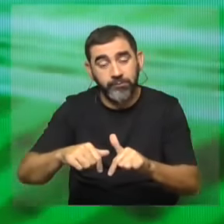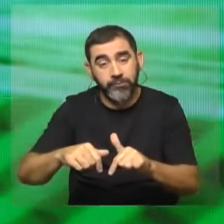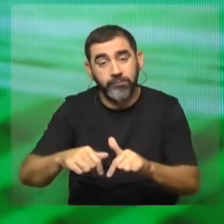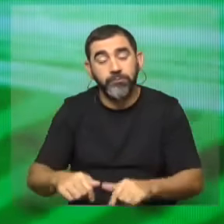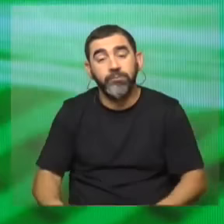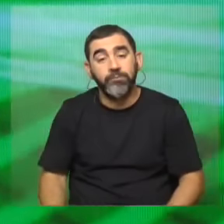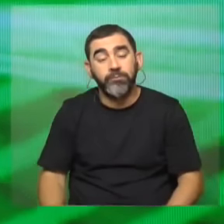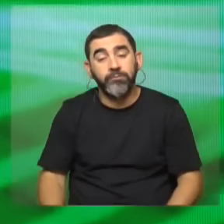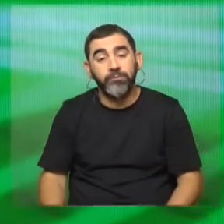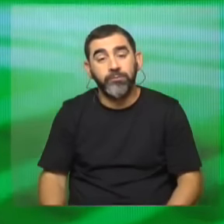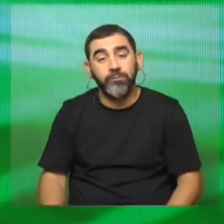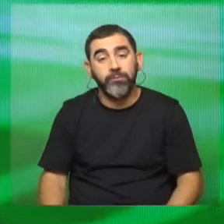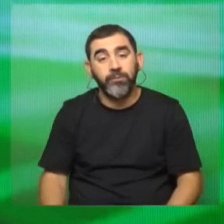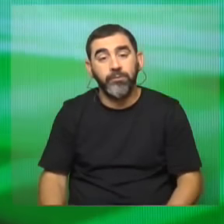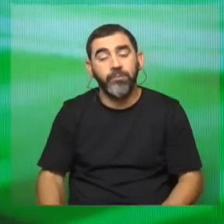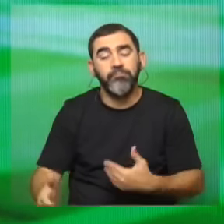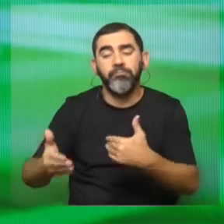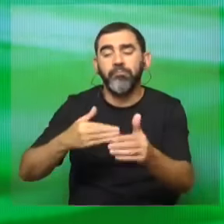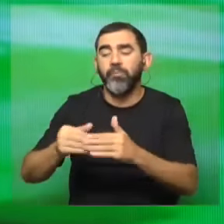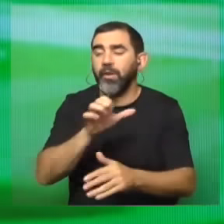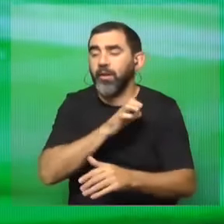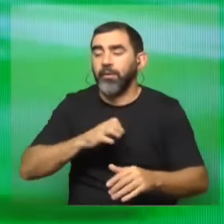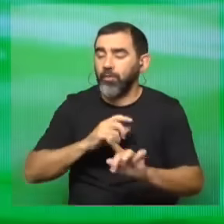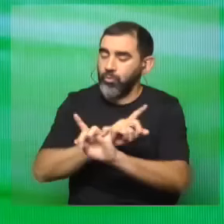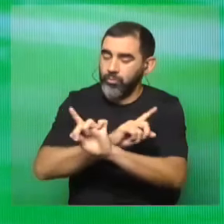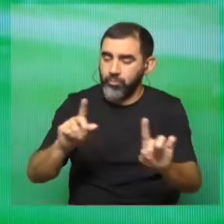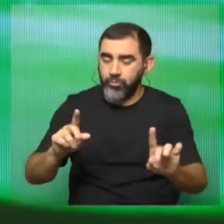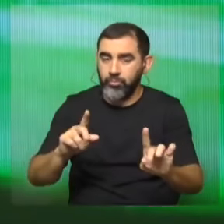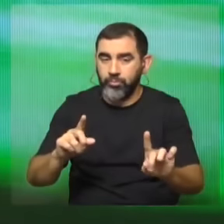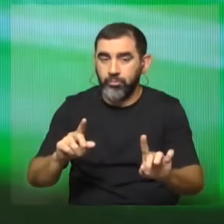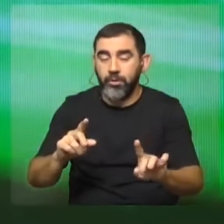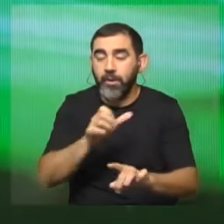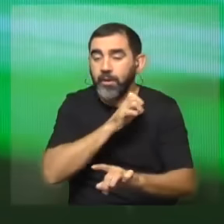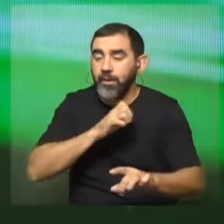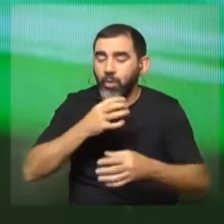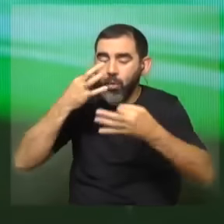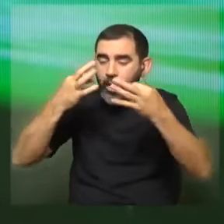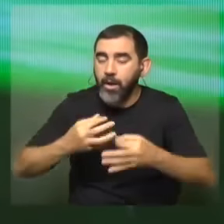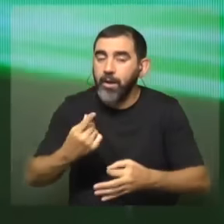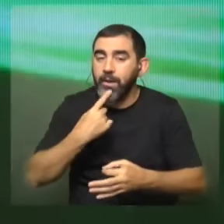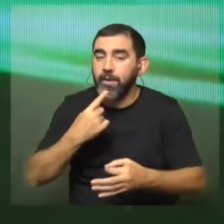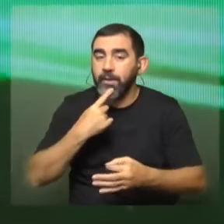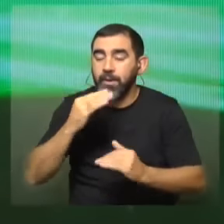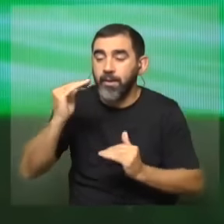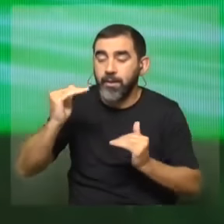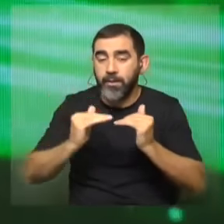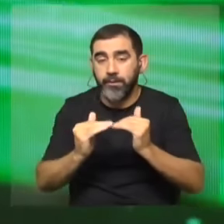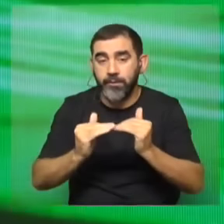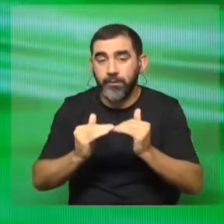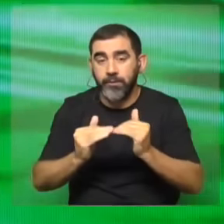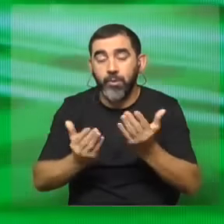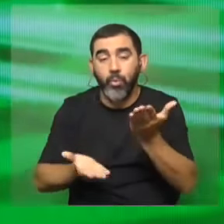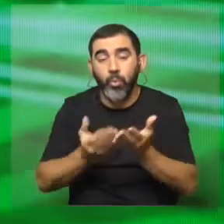este podamos prescindir de un estado que sea garante de de políticas de equidad y de